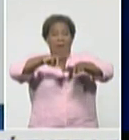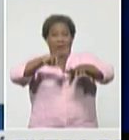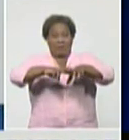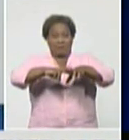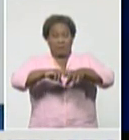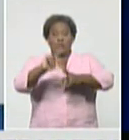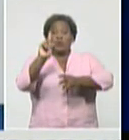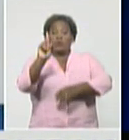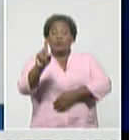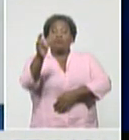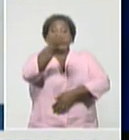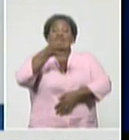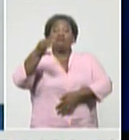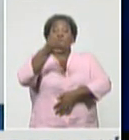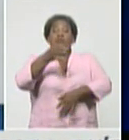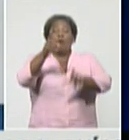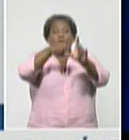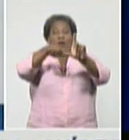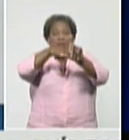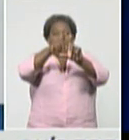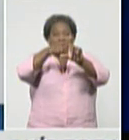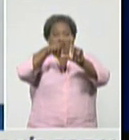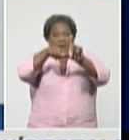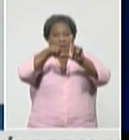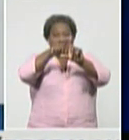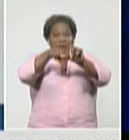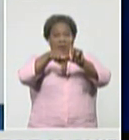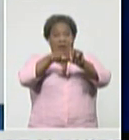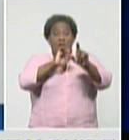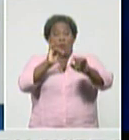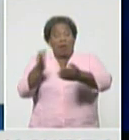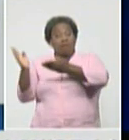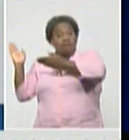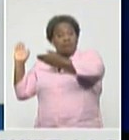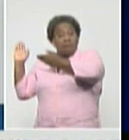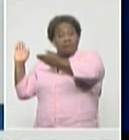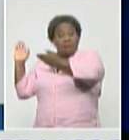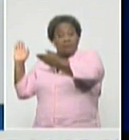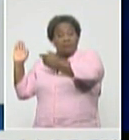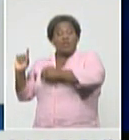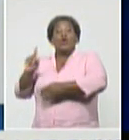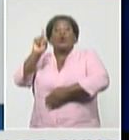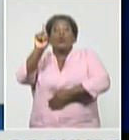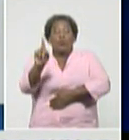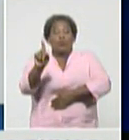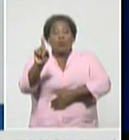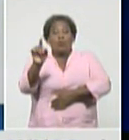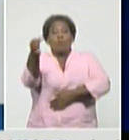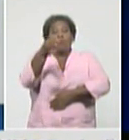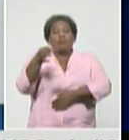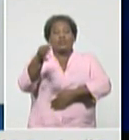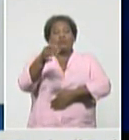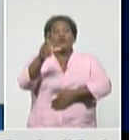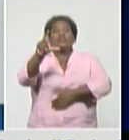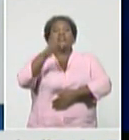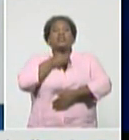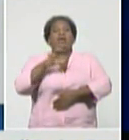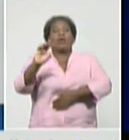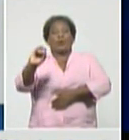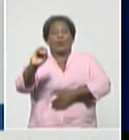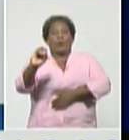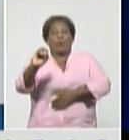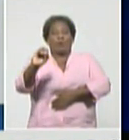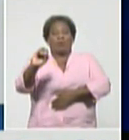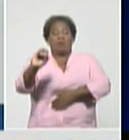del municipio de Regla, como se ve ahí, y 1 del municipio del Cerro. Que este caso